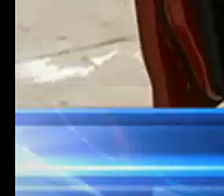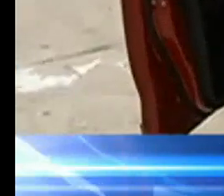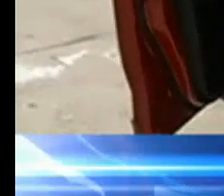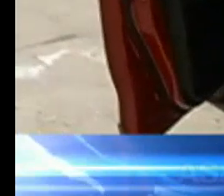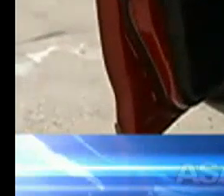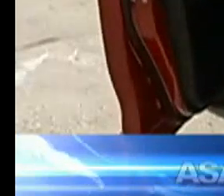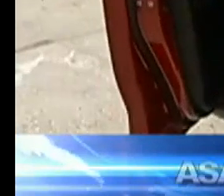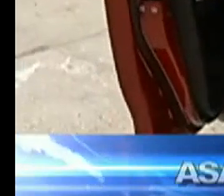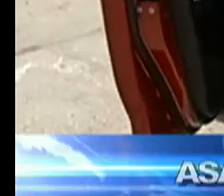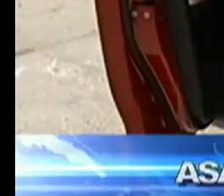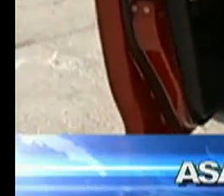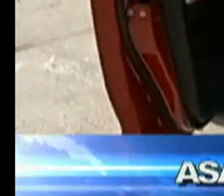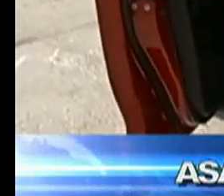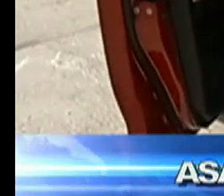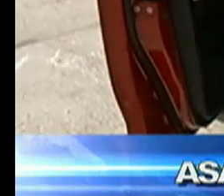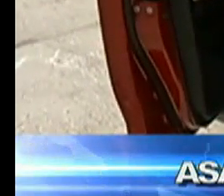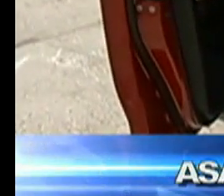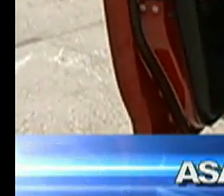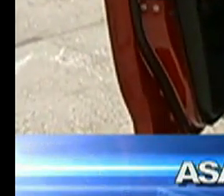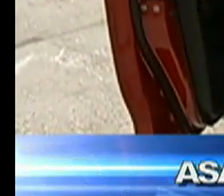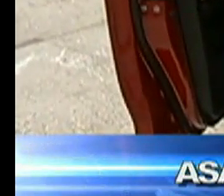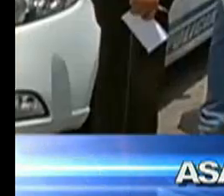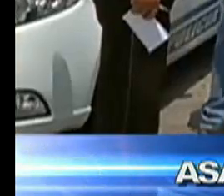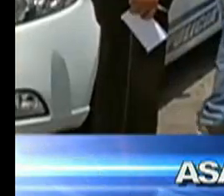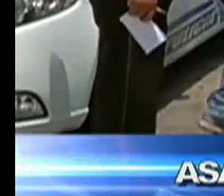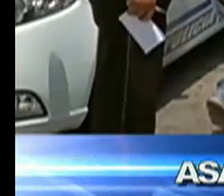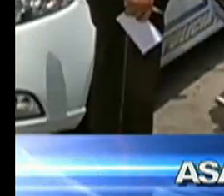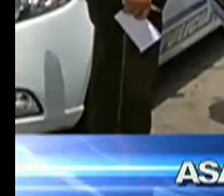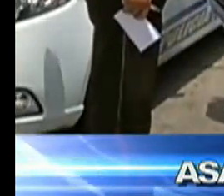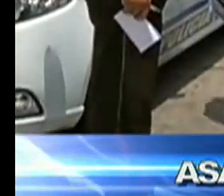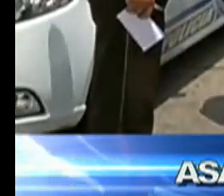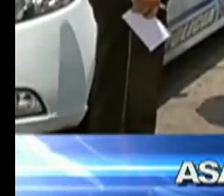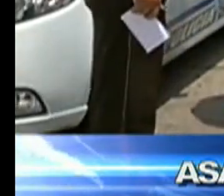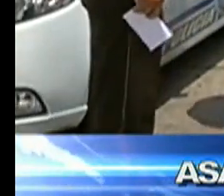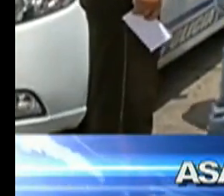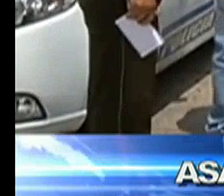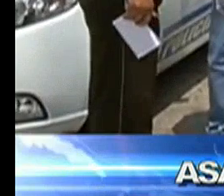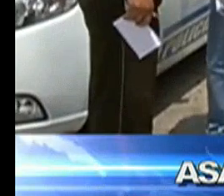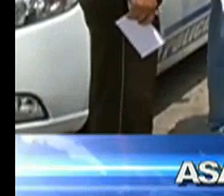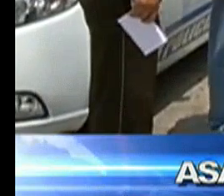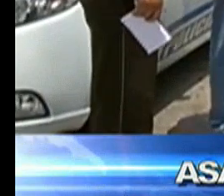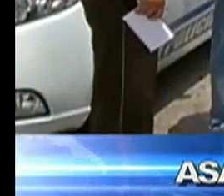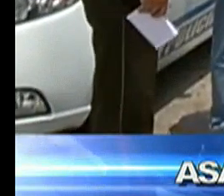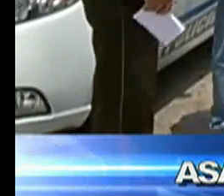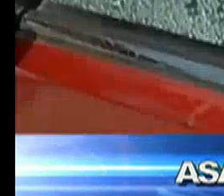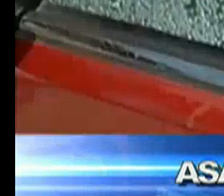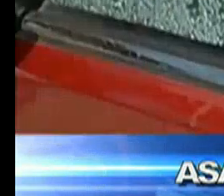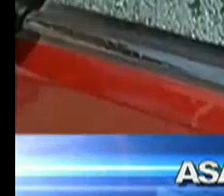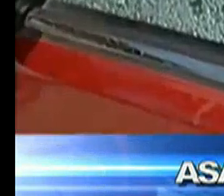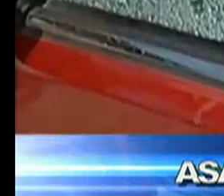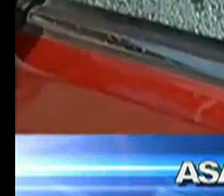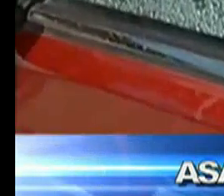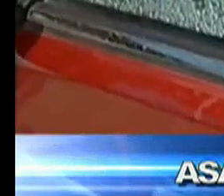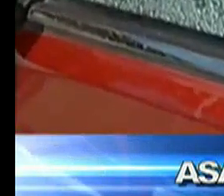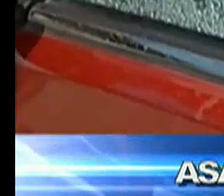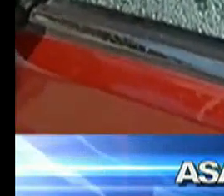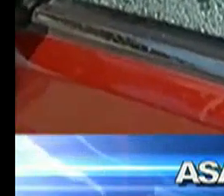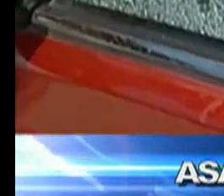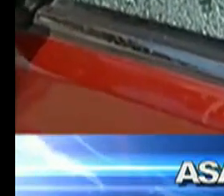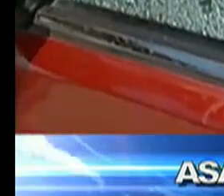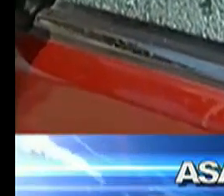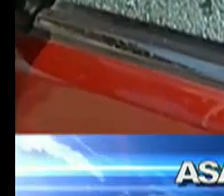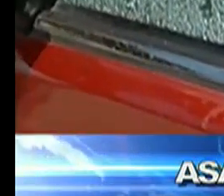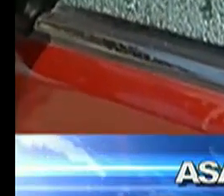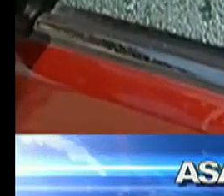Dos sujetos en motocicleta interceptan un vehículo y roban a sus ocupantes $10,000. Las víctimas se dirigían